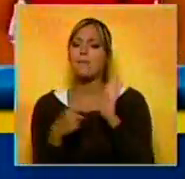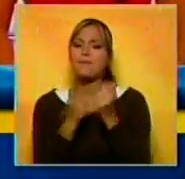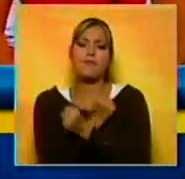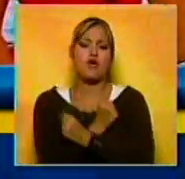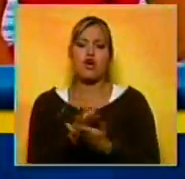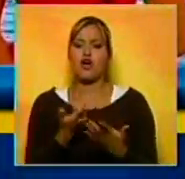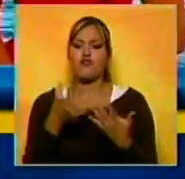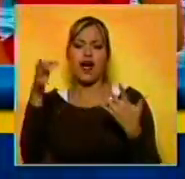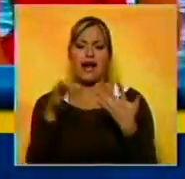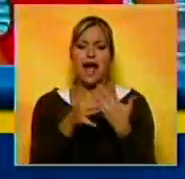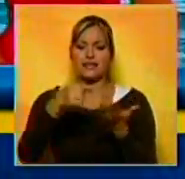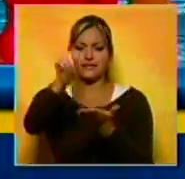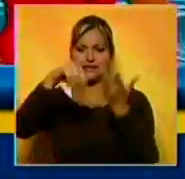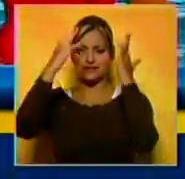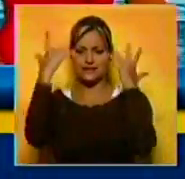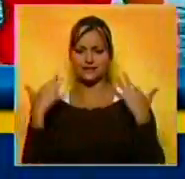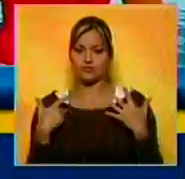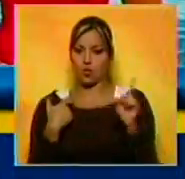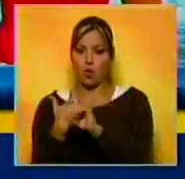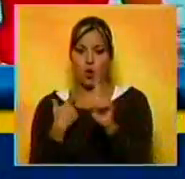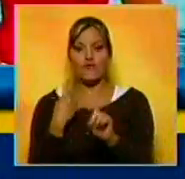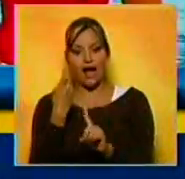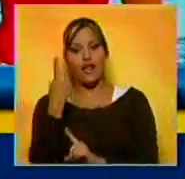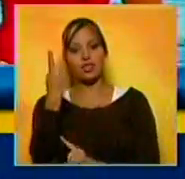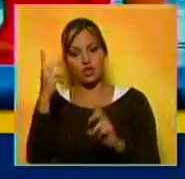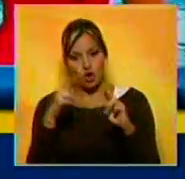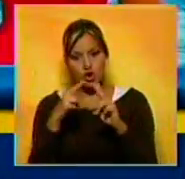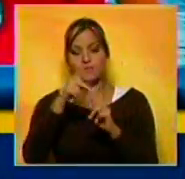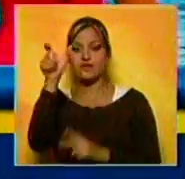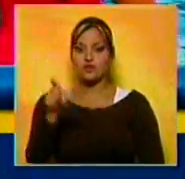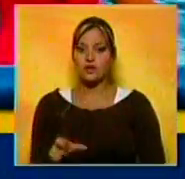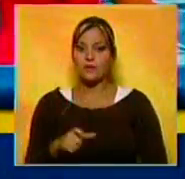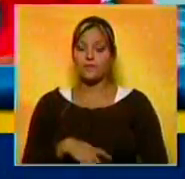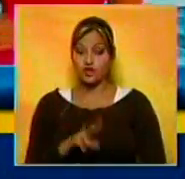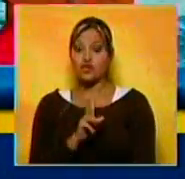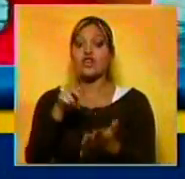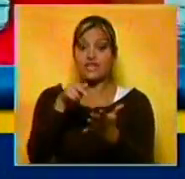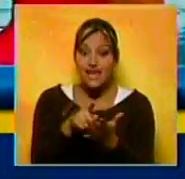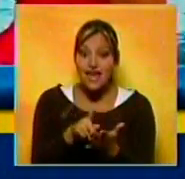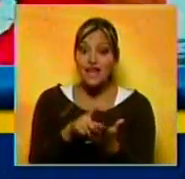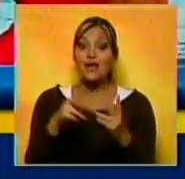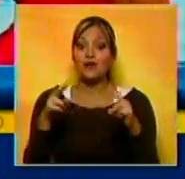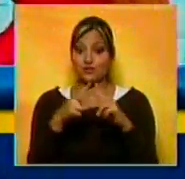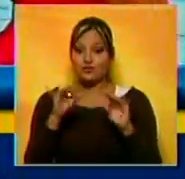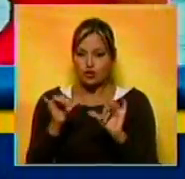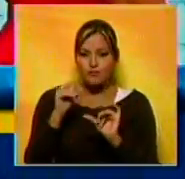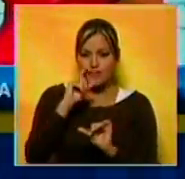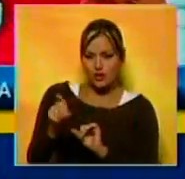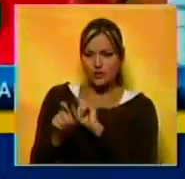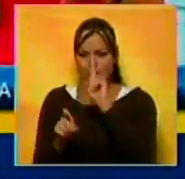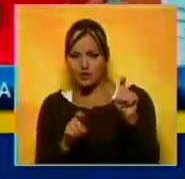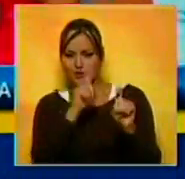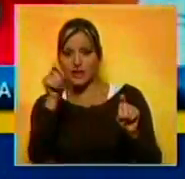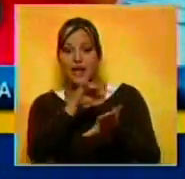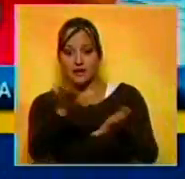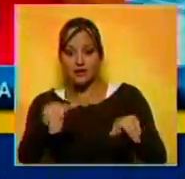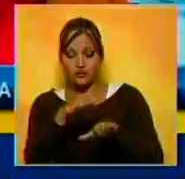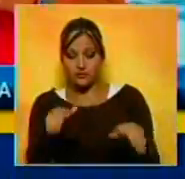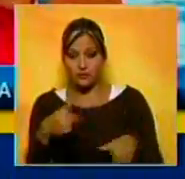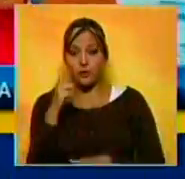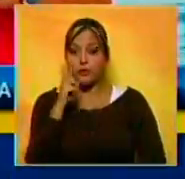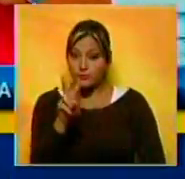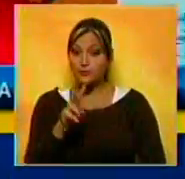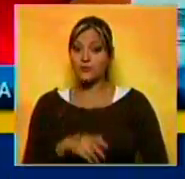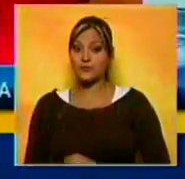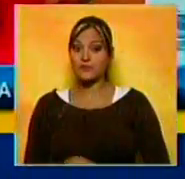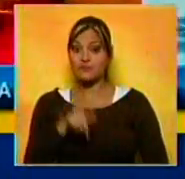sea, muchos años tardan para conocer una persona, ¿no? Pero llegamos y tuvimos la oportunidad de hacer nuestras propias encuestas aquí en la playa con las encuestas.